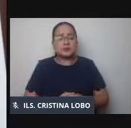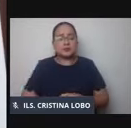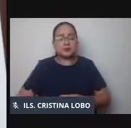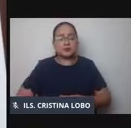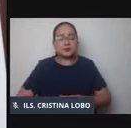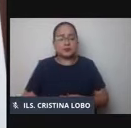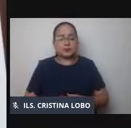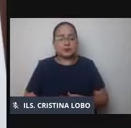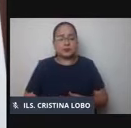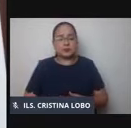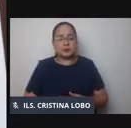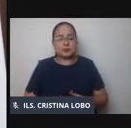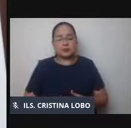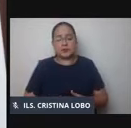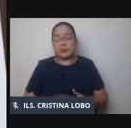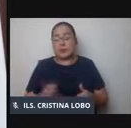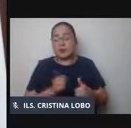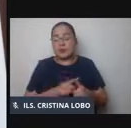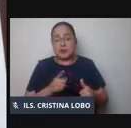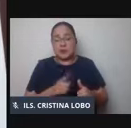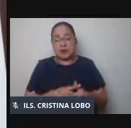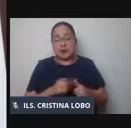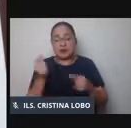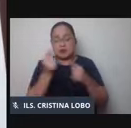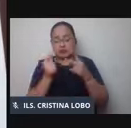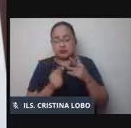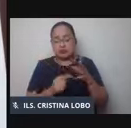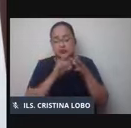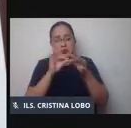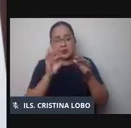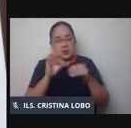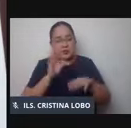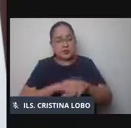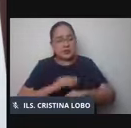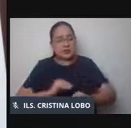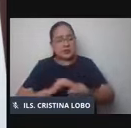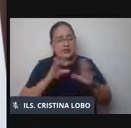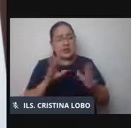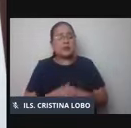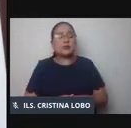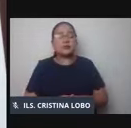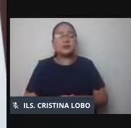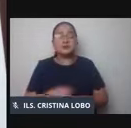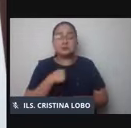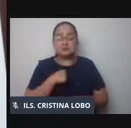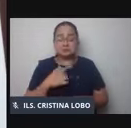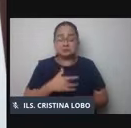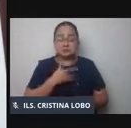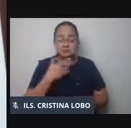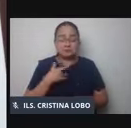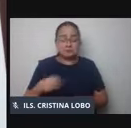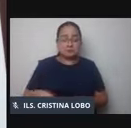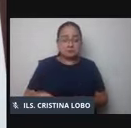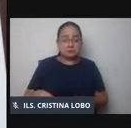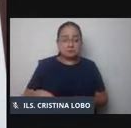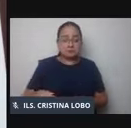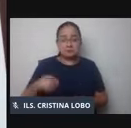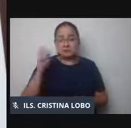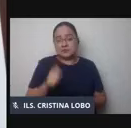empezar por dirimir ciertos aspectos. El sentimiento de culpa como tal es una experiencia